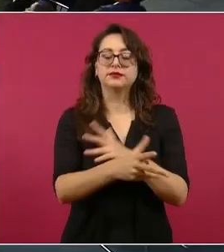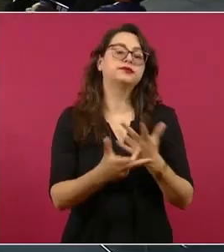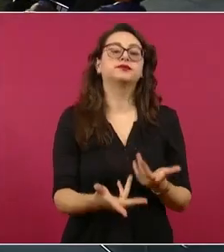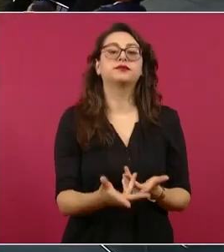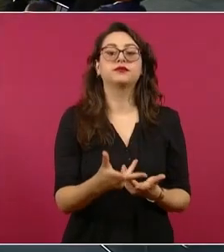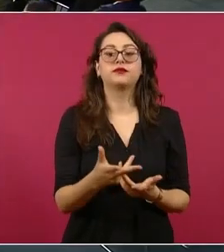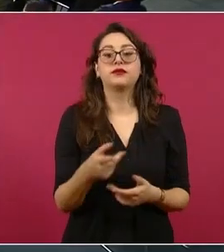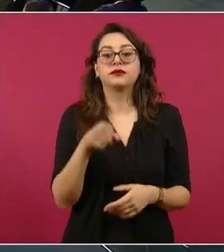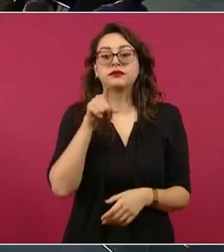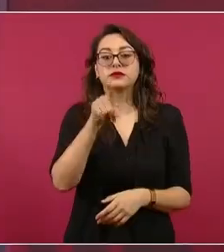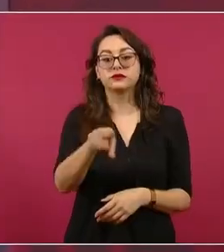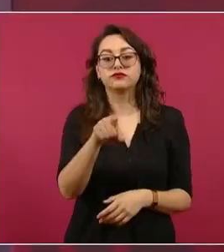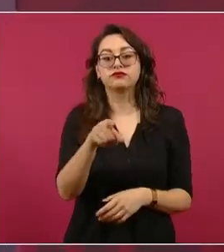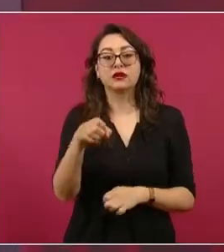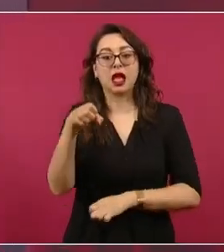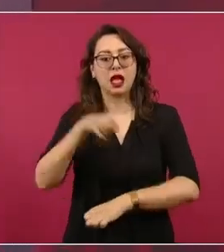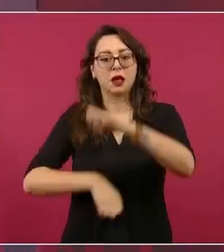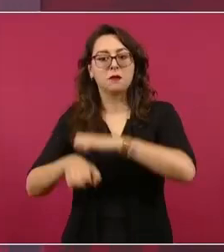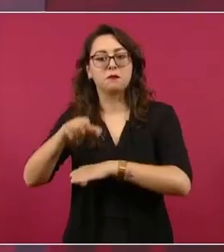No le dio tiempo